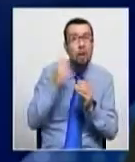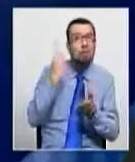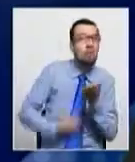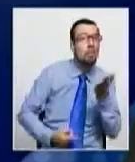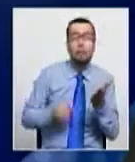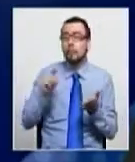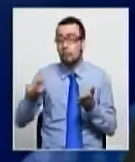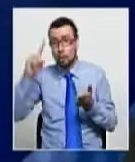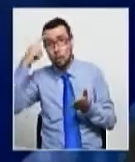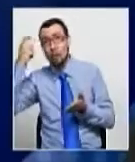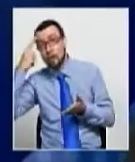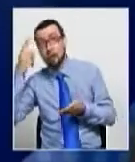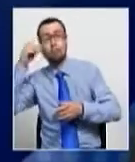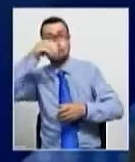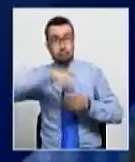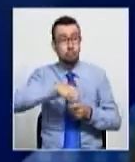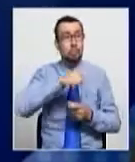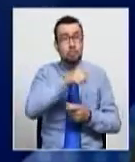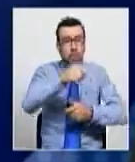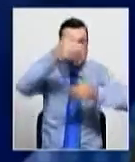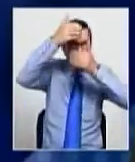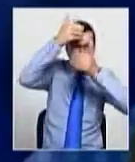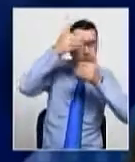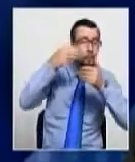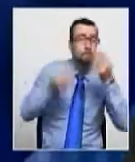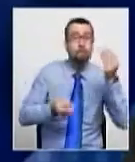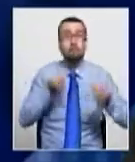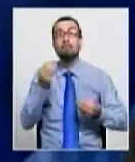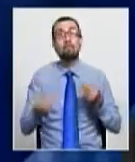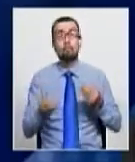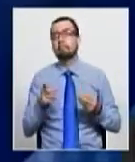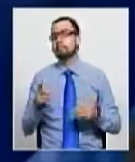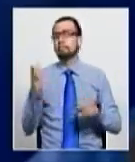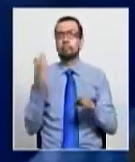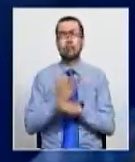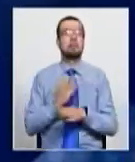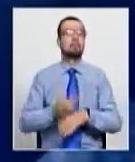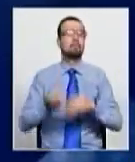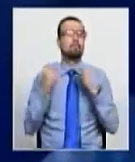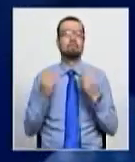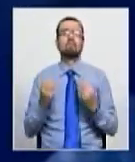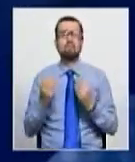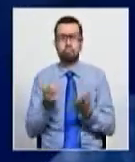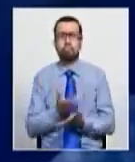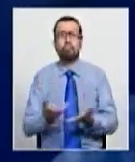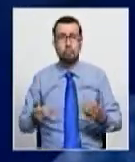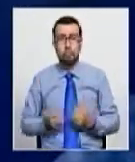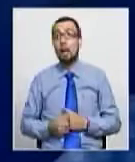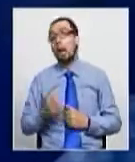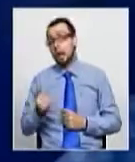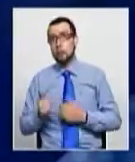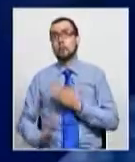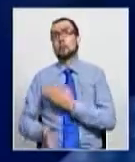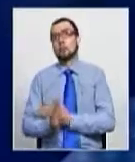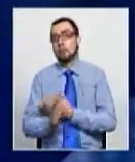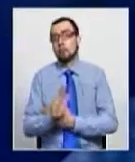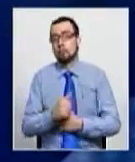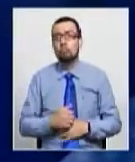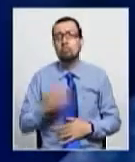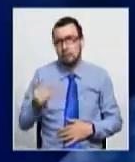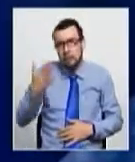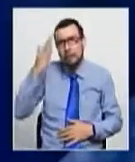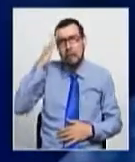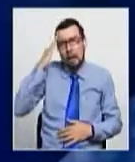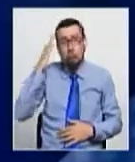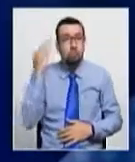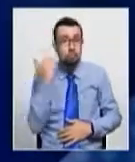y este grupo subversivo obviamente problemas hay de mucha índole y va a continuar habiendo sabemos todos que fuera de